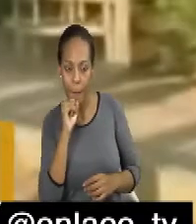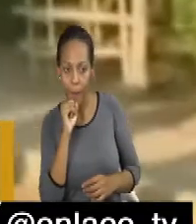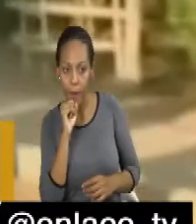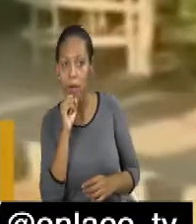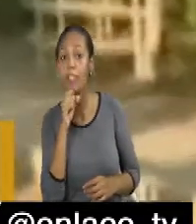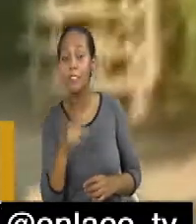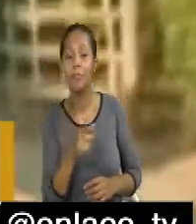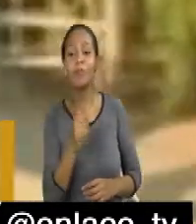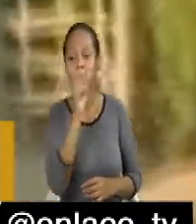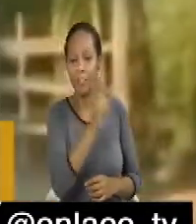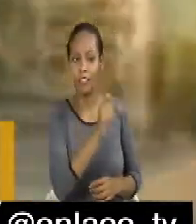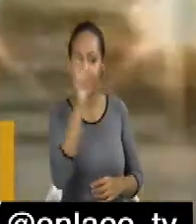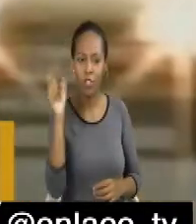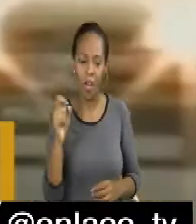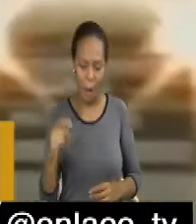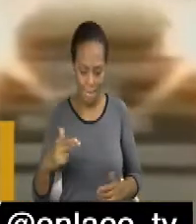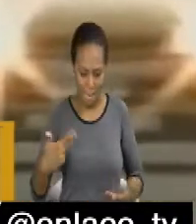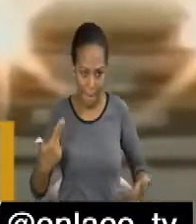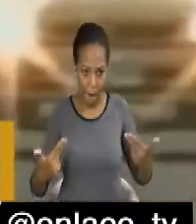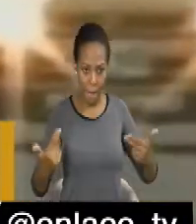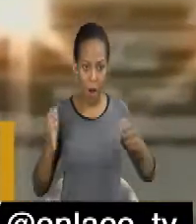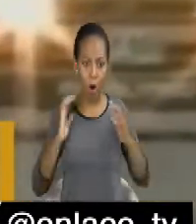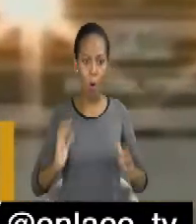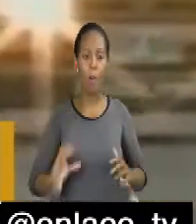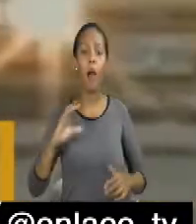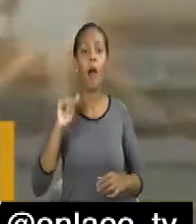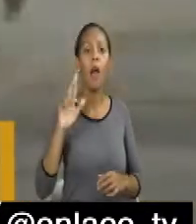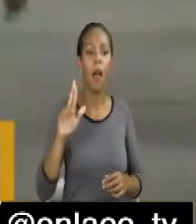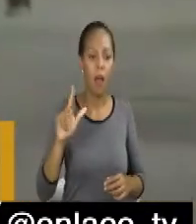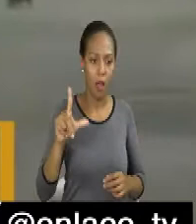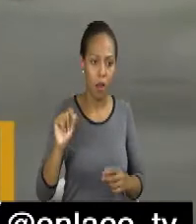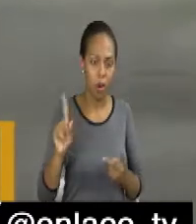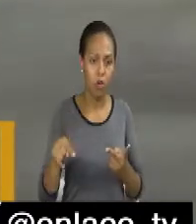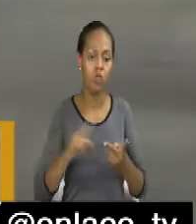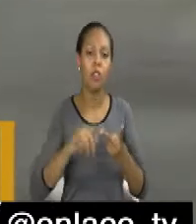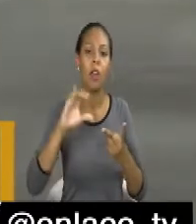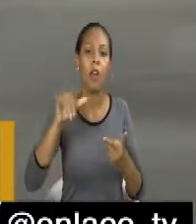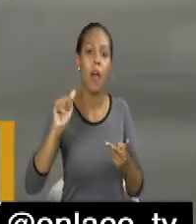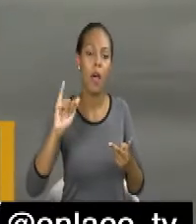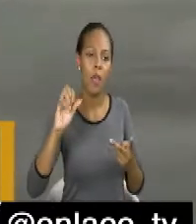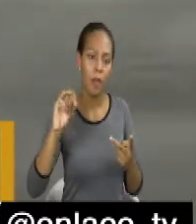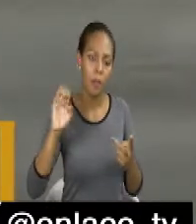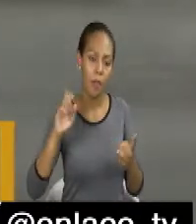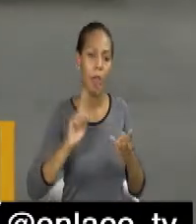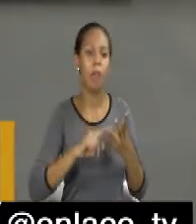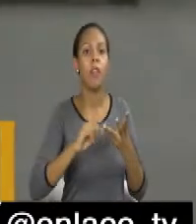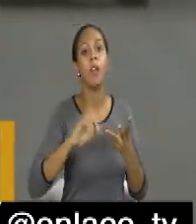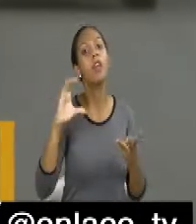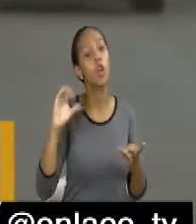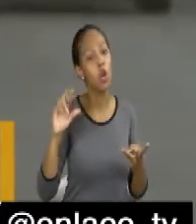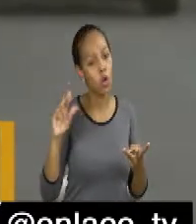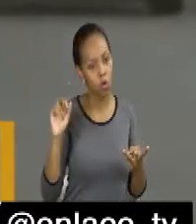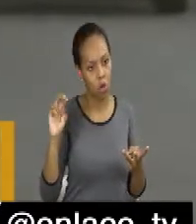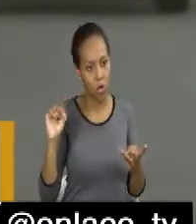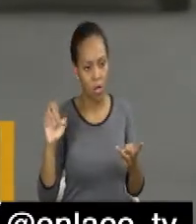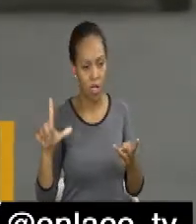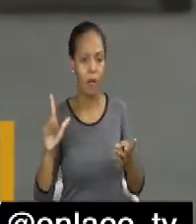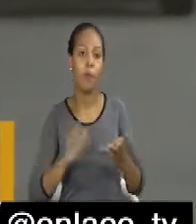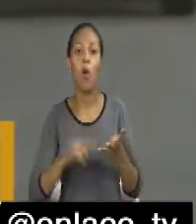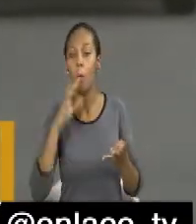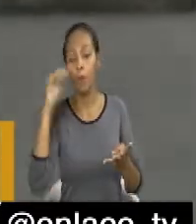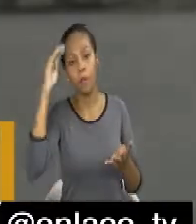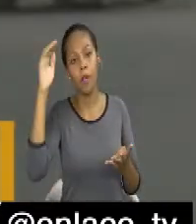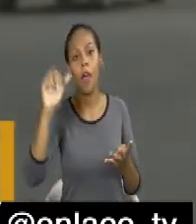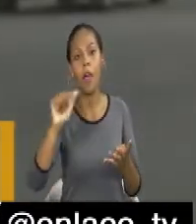resultaron heridos los agentes Carlos Fuentes Gil, Jaime Pavón Caicedo y Gerardo Coronel Quintero y los tenientes Alexander Durán Díaz